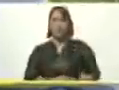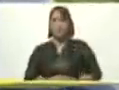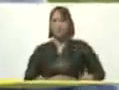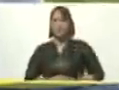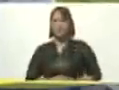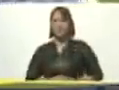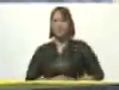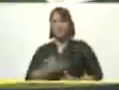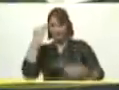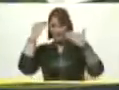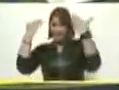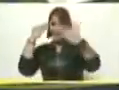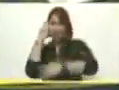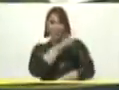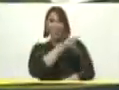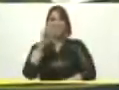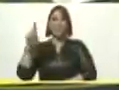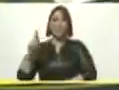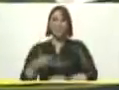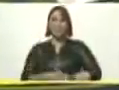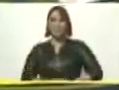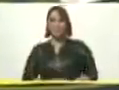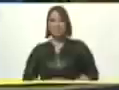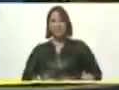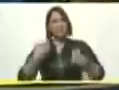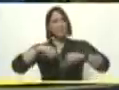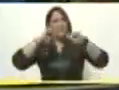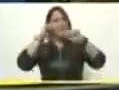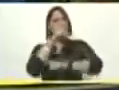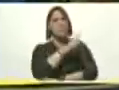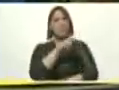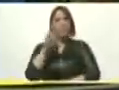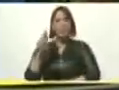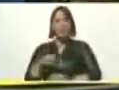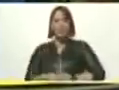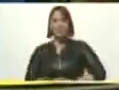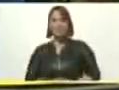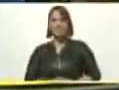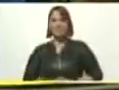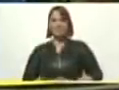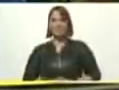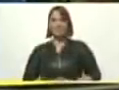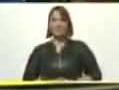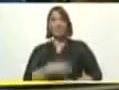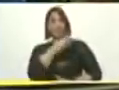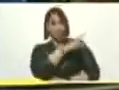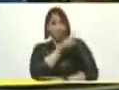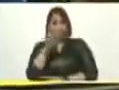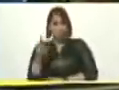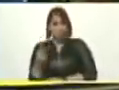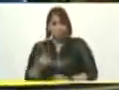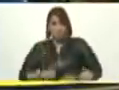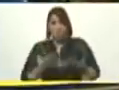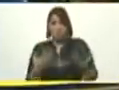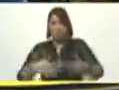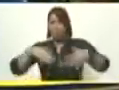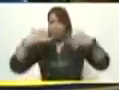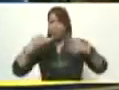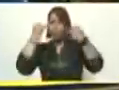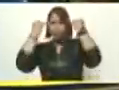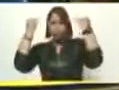saluda a Puerto Rico que viva Puerto Rico no Puerto Rico ha dado tremendos